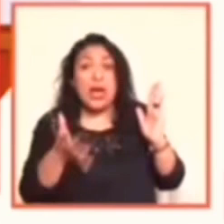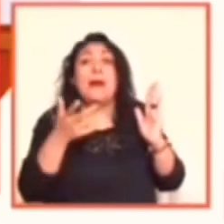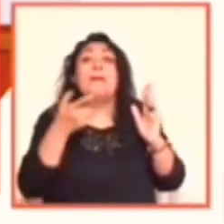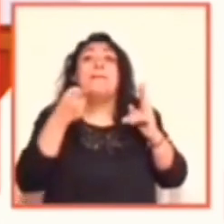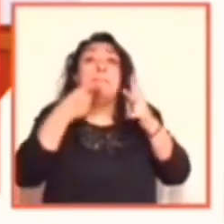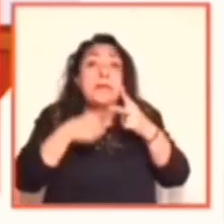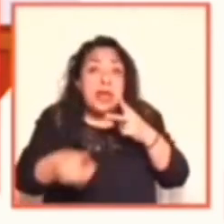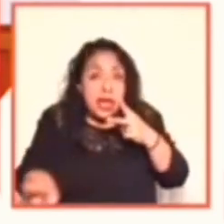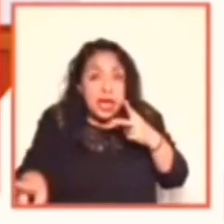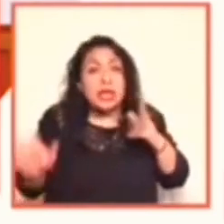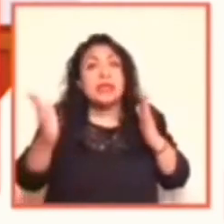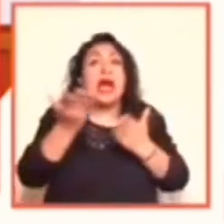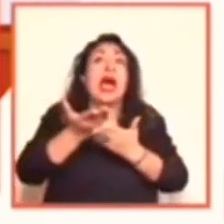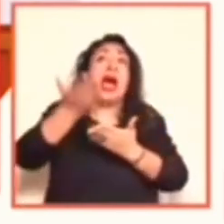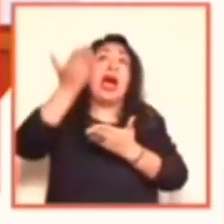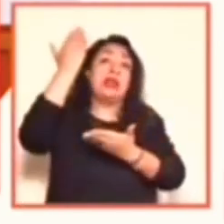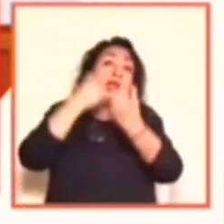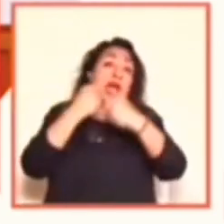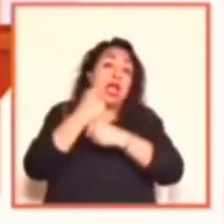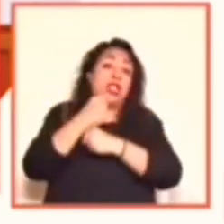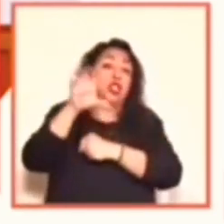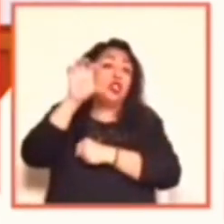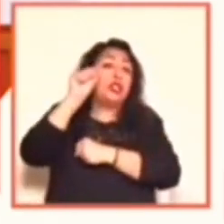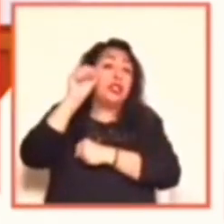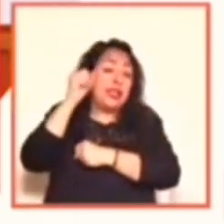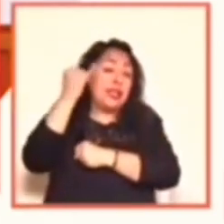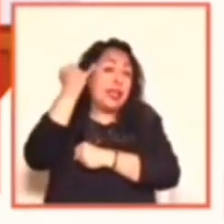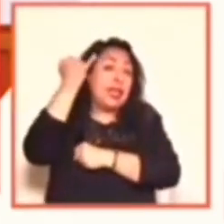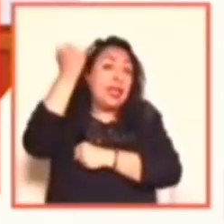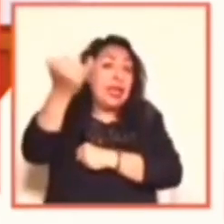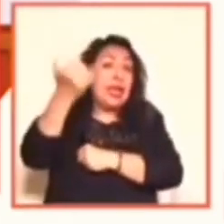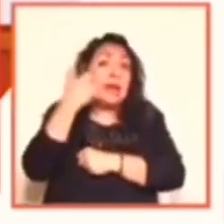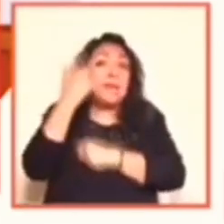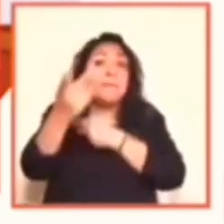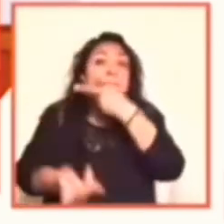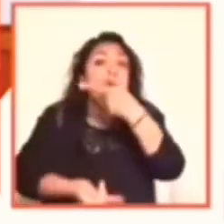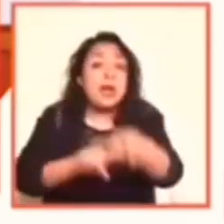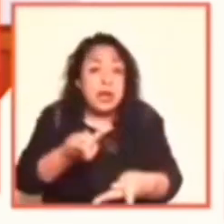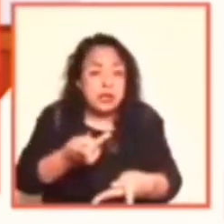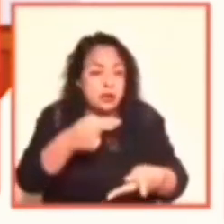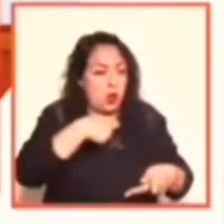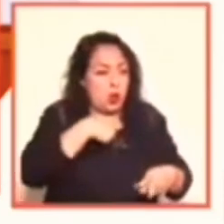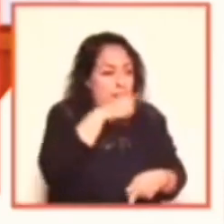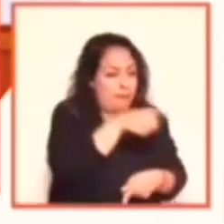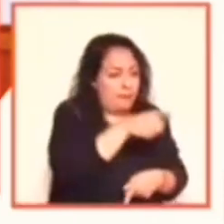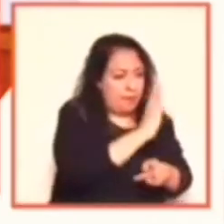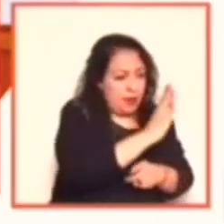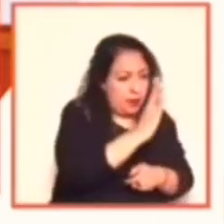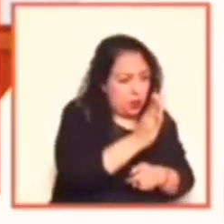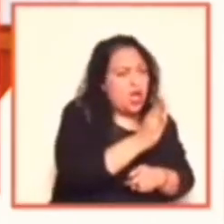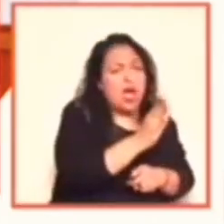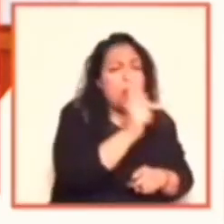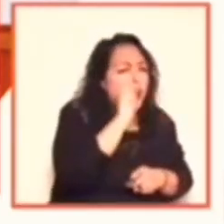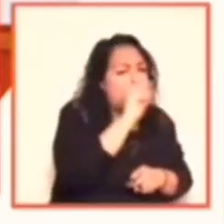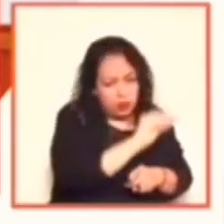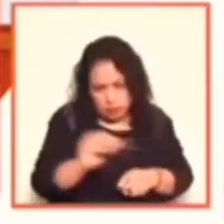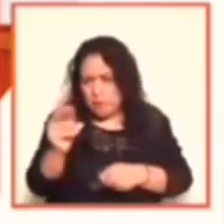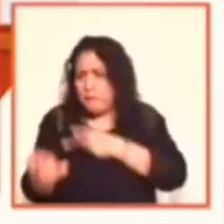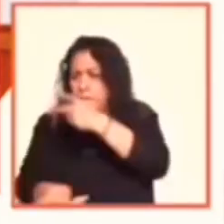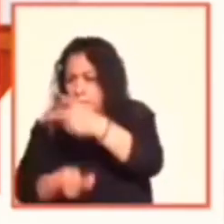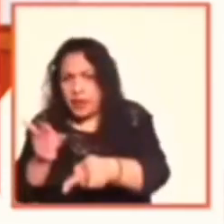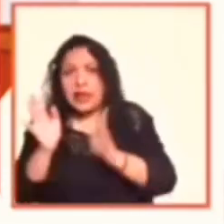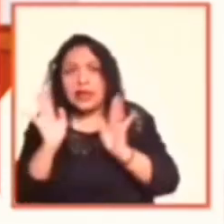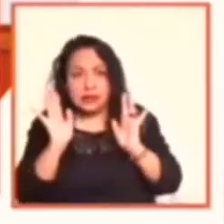sueño que se planteaba en los años 60, que era el préstamo interbibliotecario. Otro aspecto que contempla